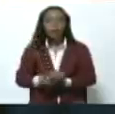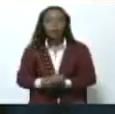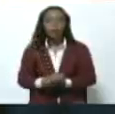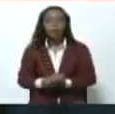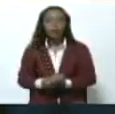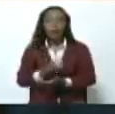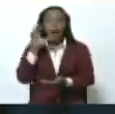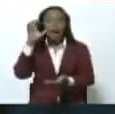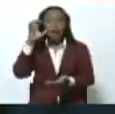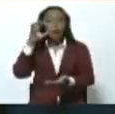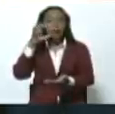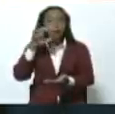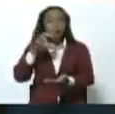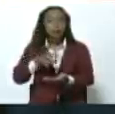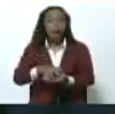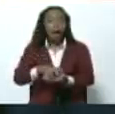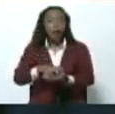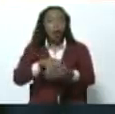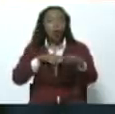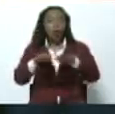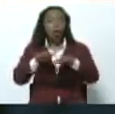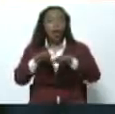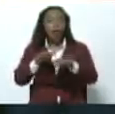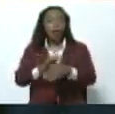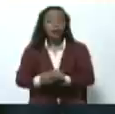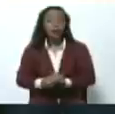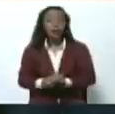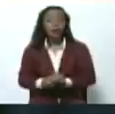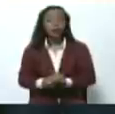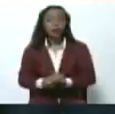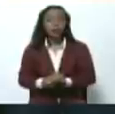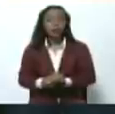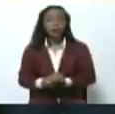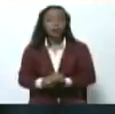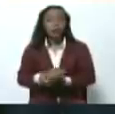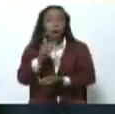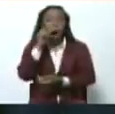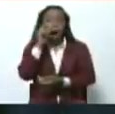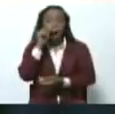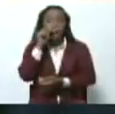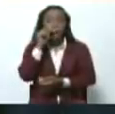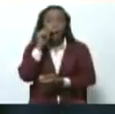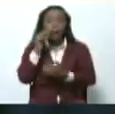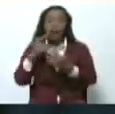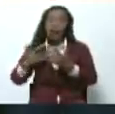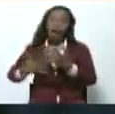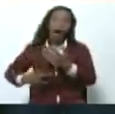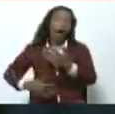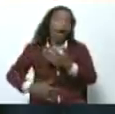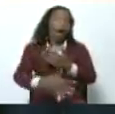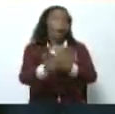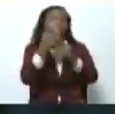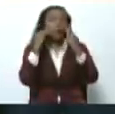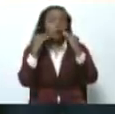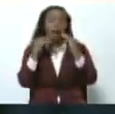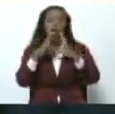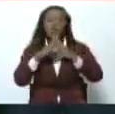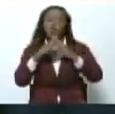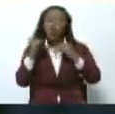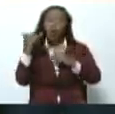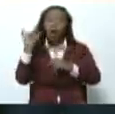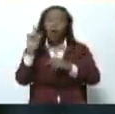En el estado Cojedes, un hombre de larguísima experiencia, todos